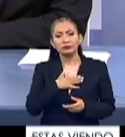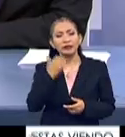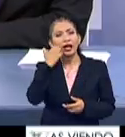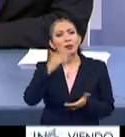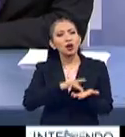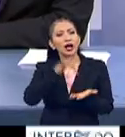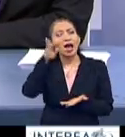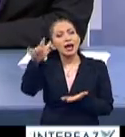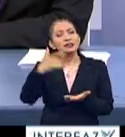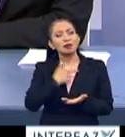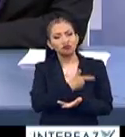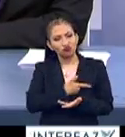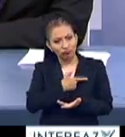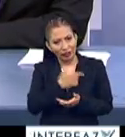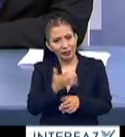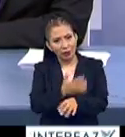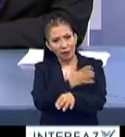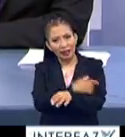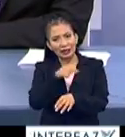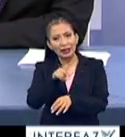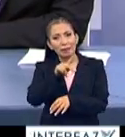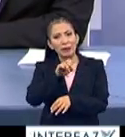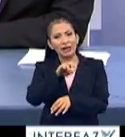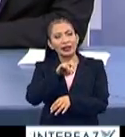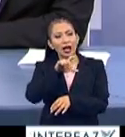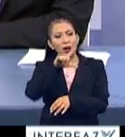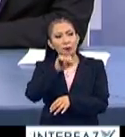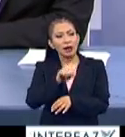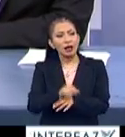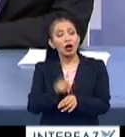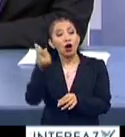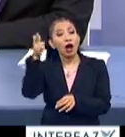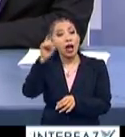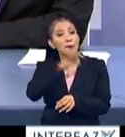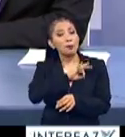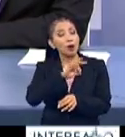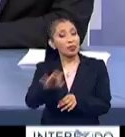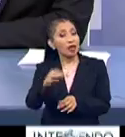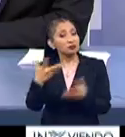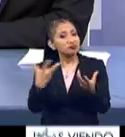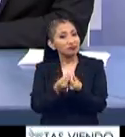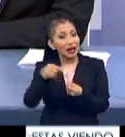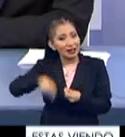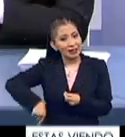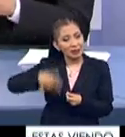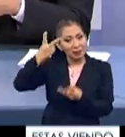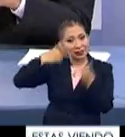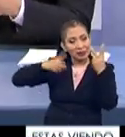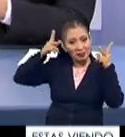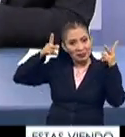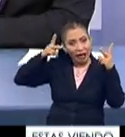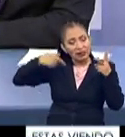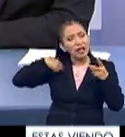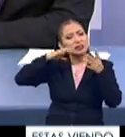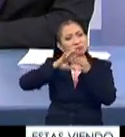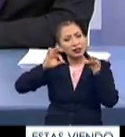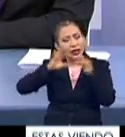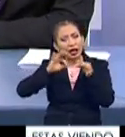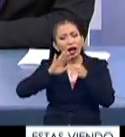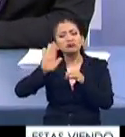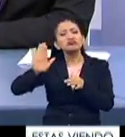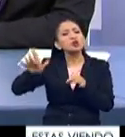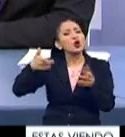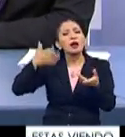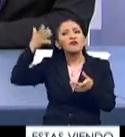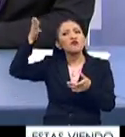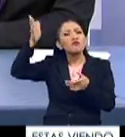queremos agradecer mucho que hayas estado con nosotros, Penélope Soto. Ojalá pronto puedas estar con nosotros en el estudio, seguirnos contando de